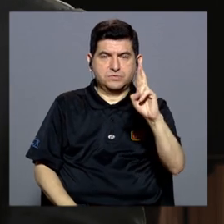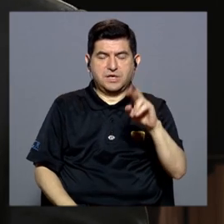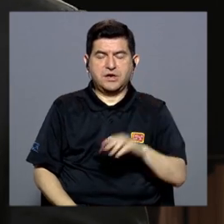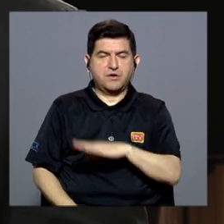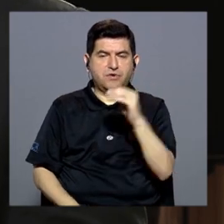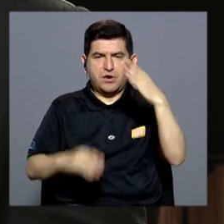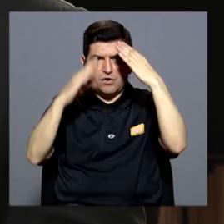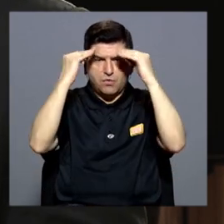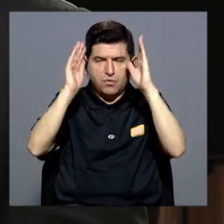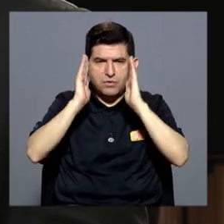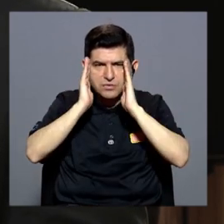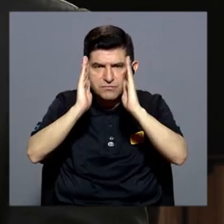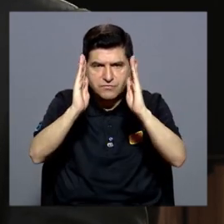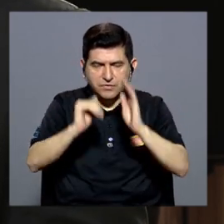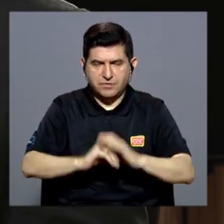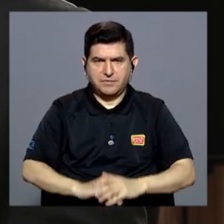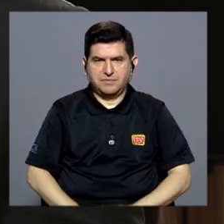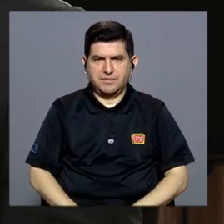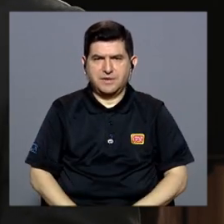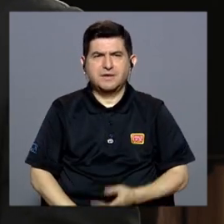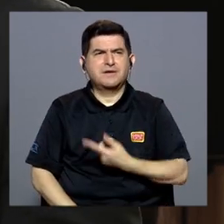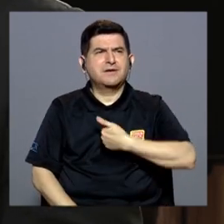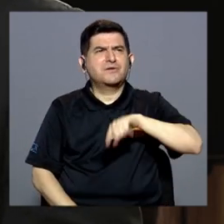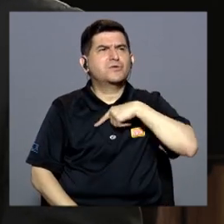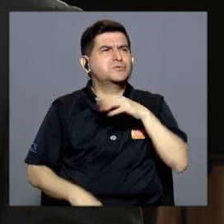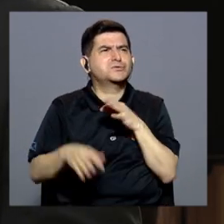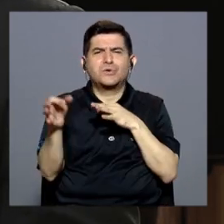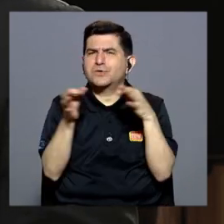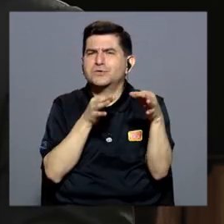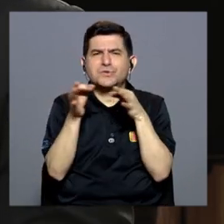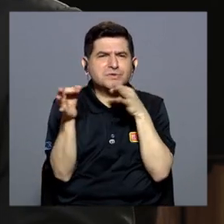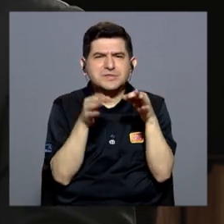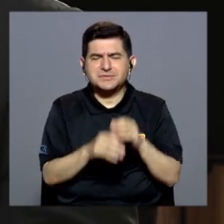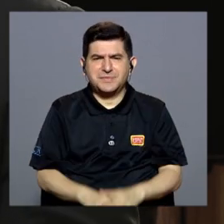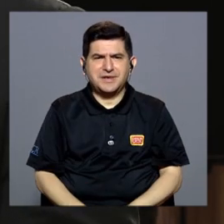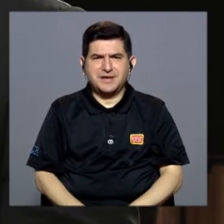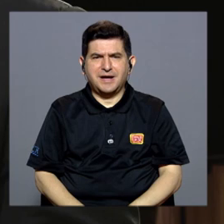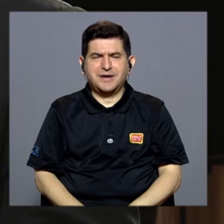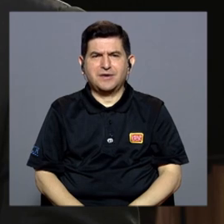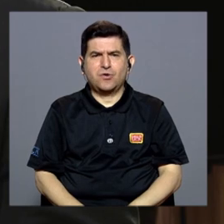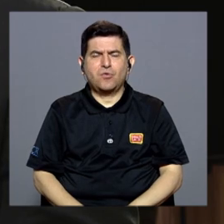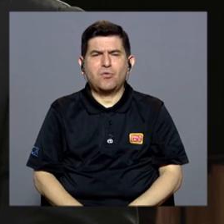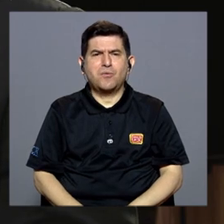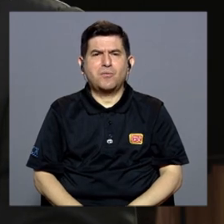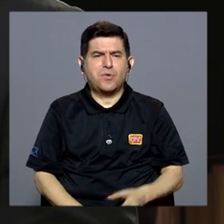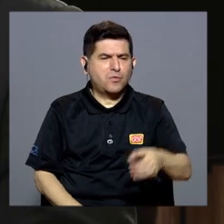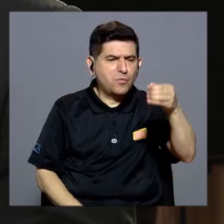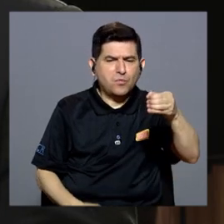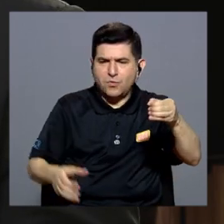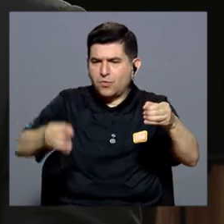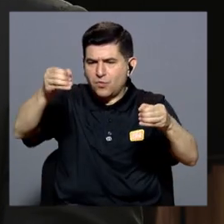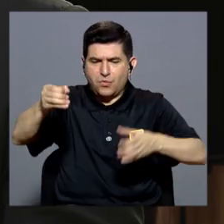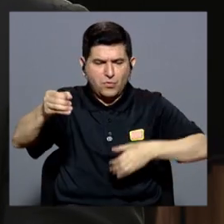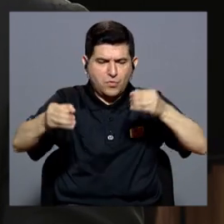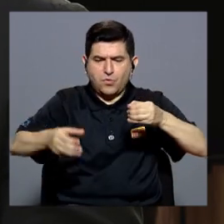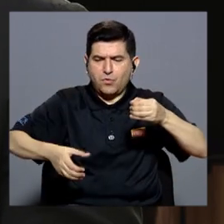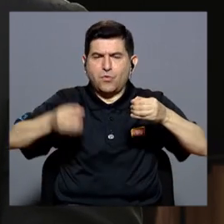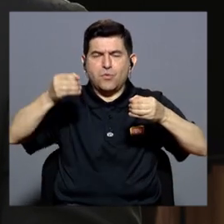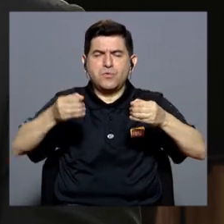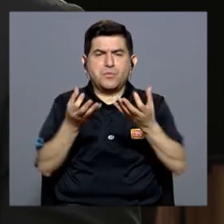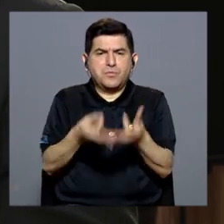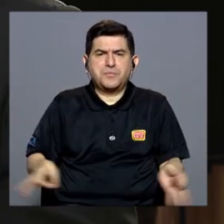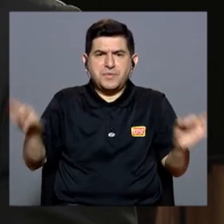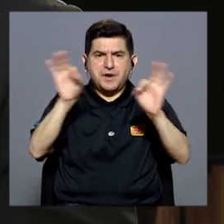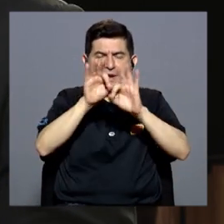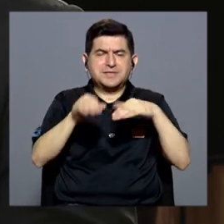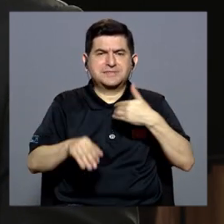este informe, ¿cómo podríamos explicarle a manera de pilares importantes que se desglosa el informe que